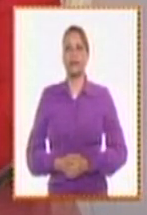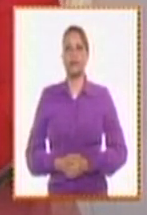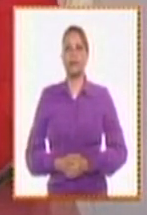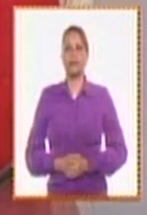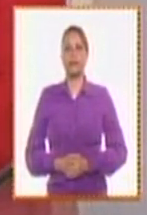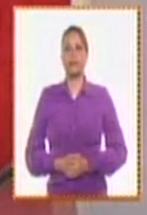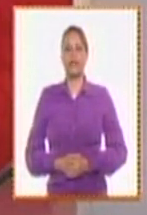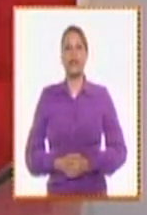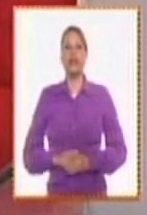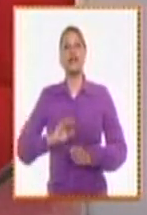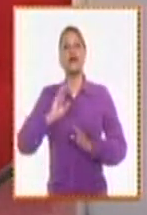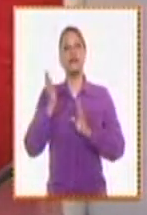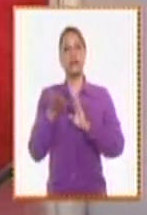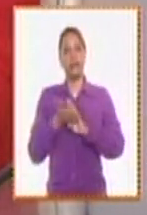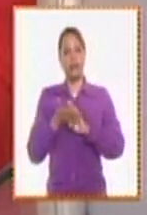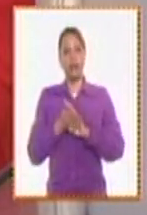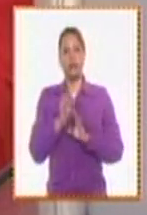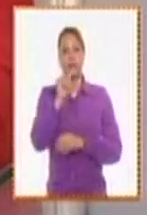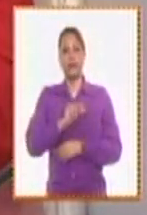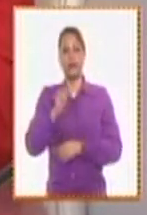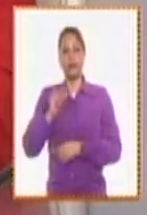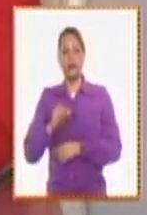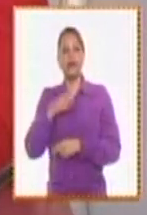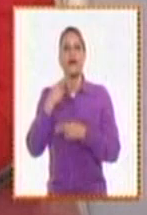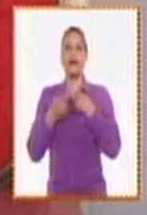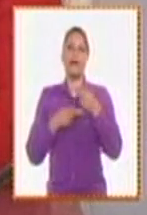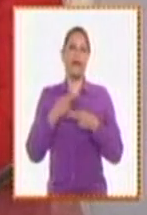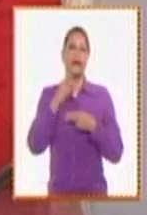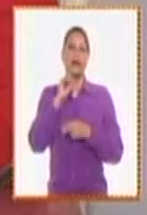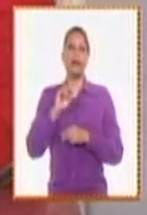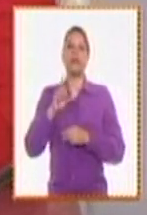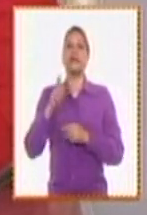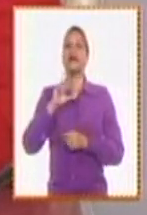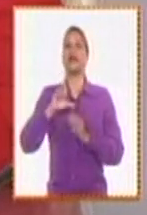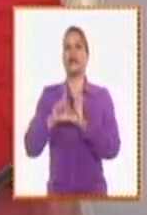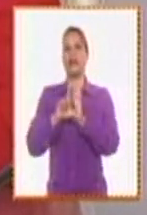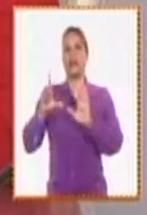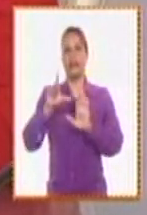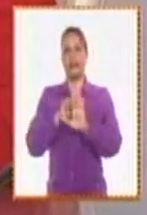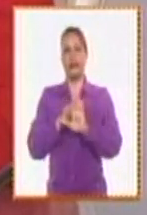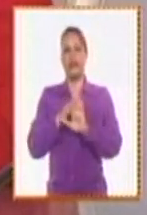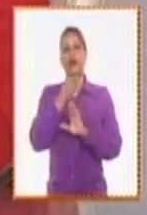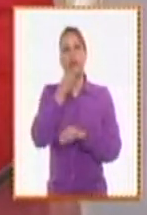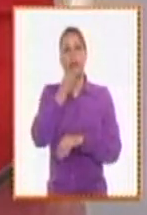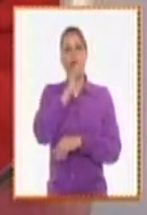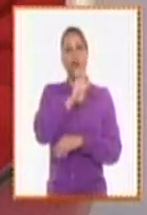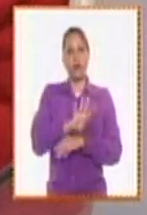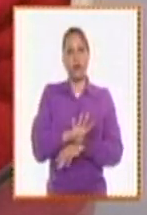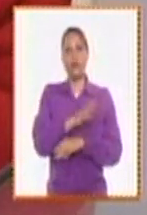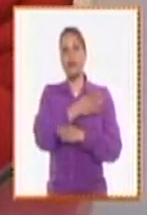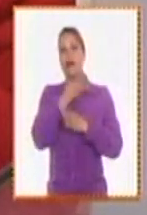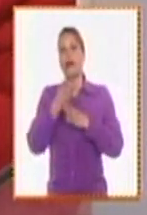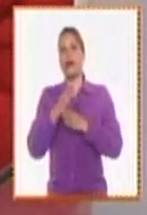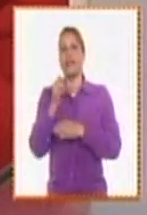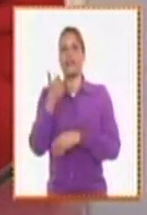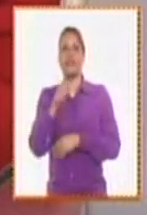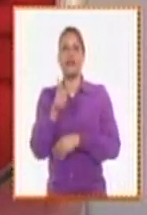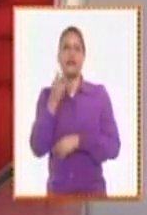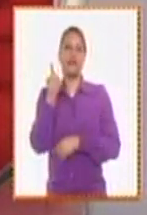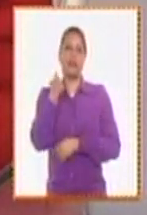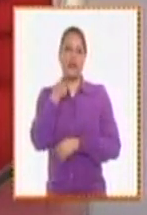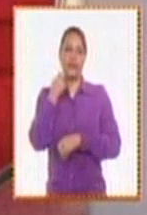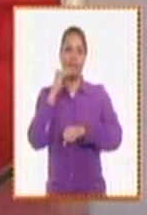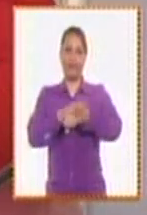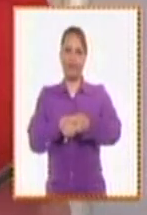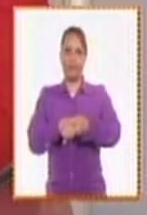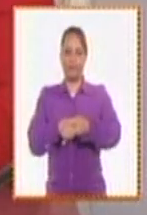las sanciones que se le pueden imponer a estas personas que cometen este tipo de delitos de 4 a 10 años, inicialmente en la modalidad